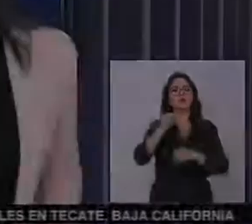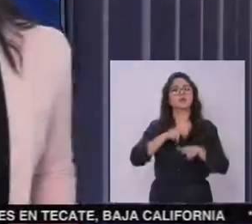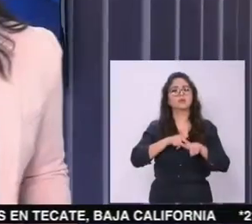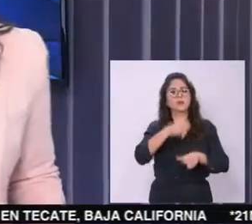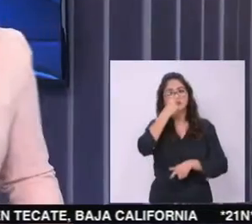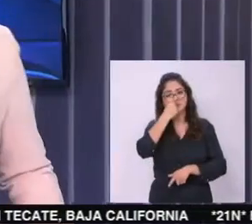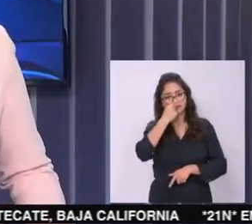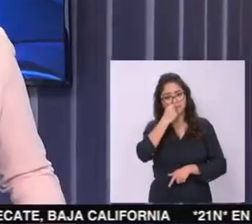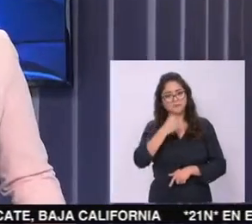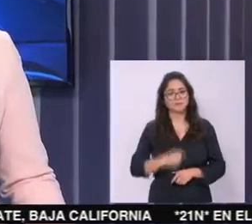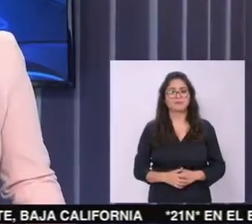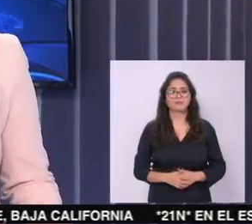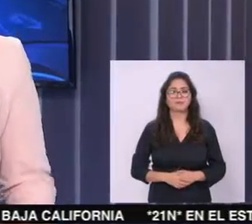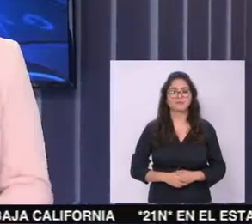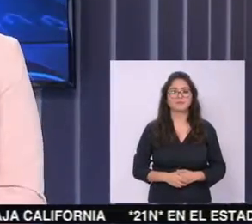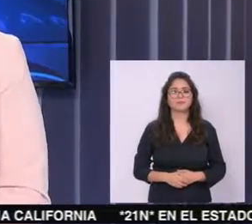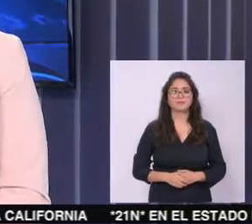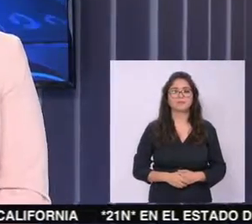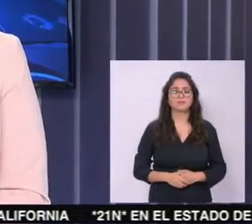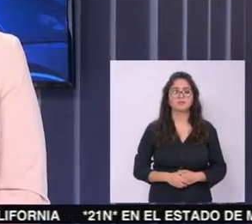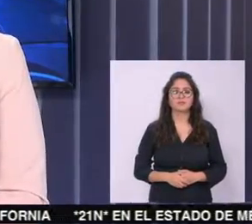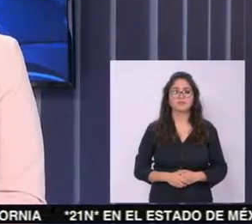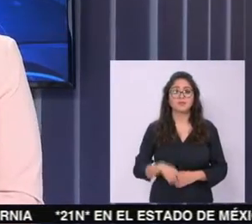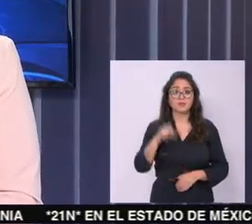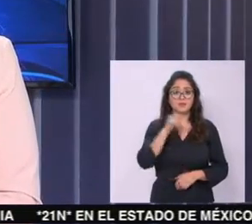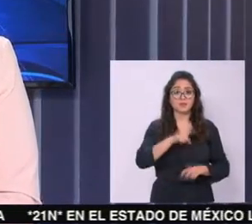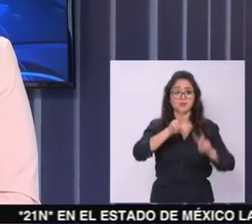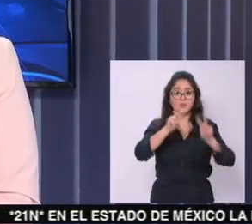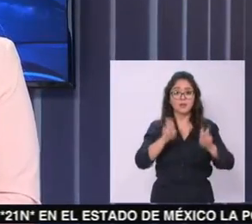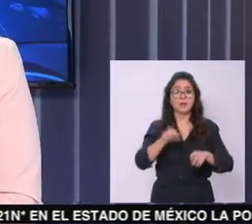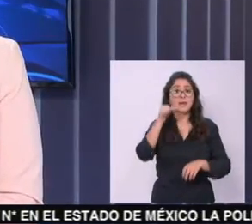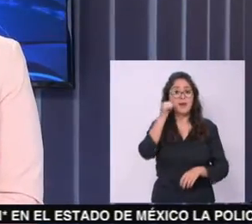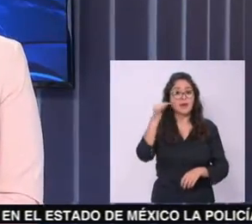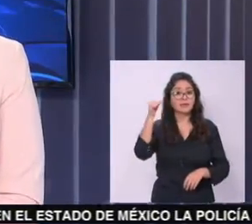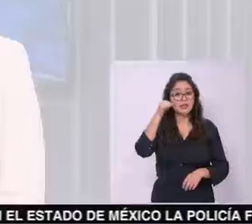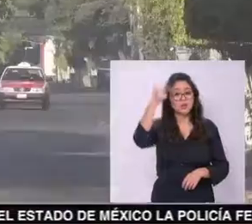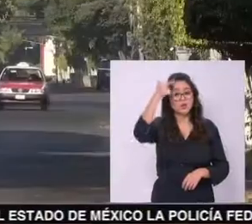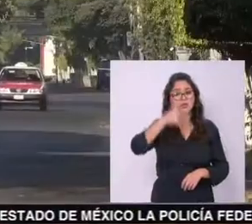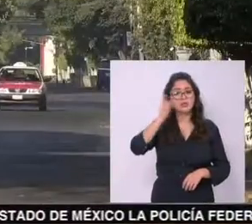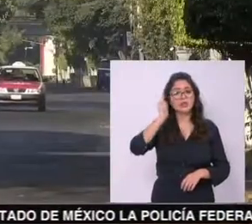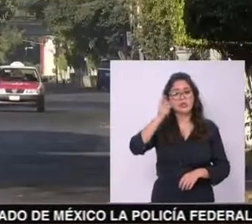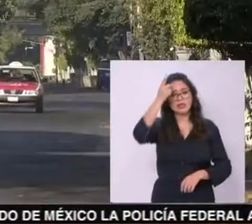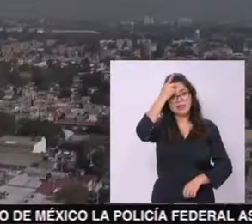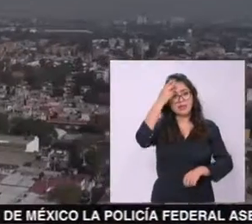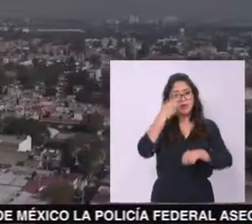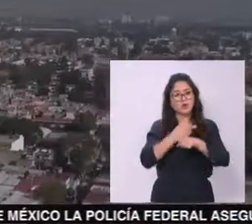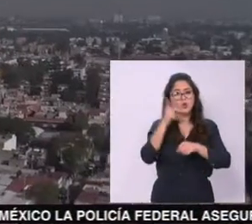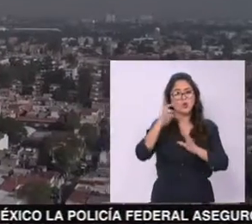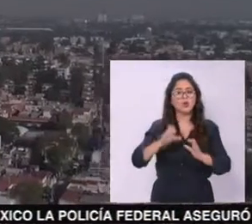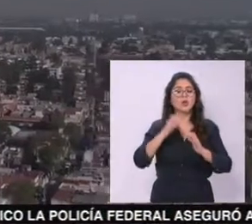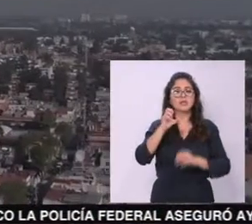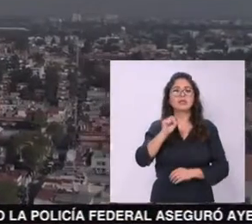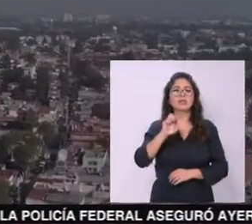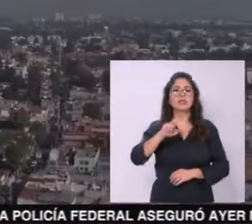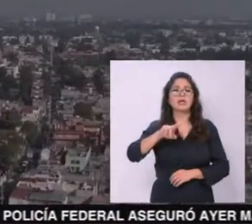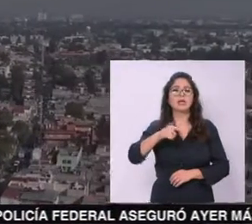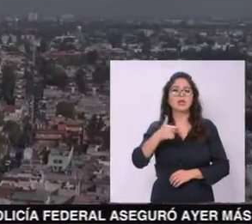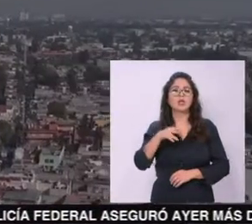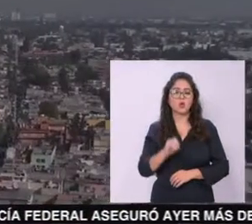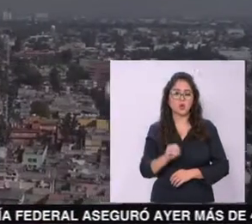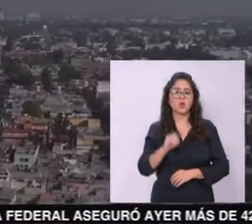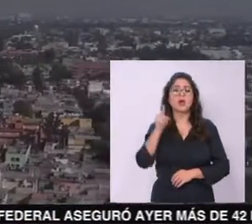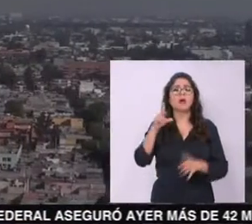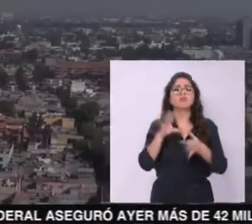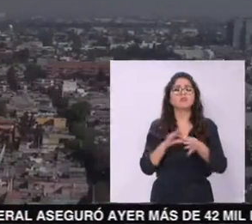Bueno, y también precisamente sobre este tema, ahí en el espacio nocturno de 21 Noticias, el director general de Gestión de la Calidad del Aire, Sergio Sirat,